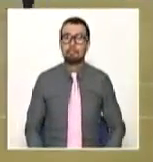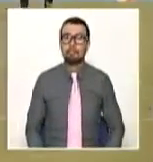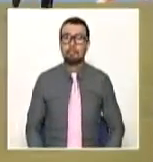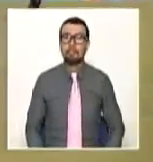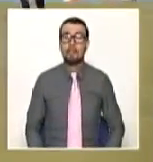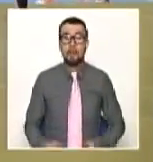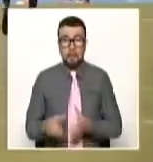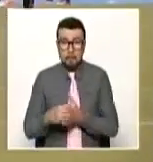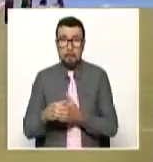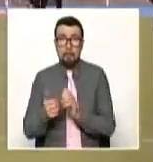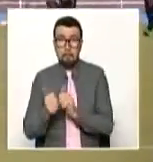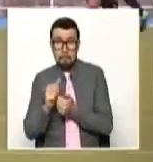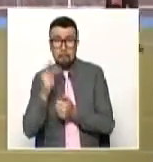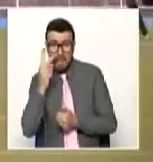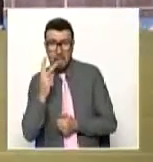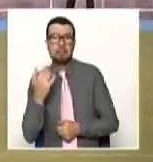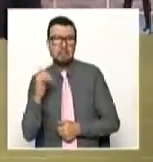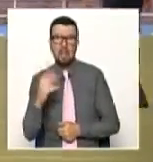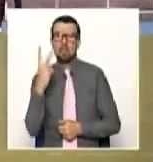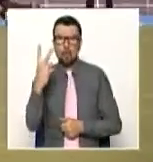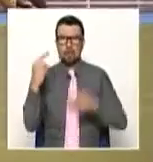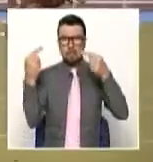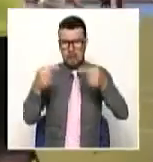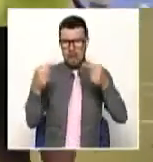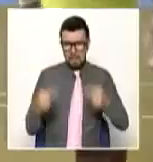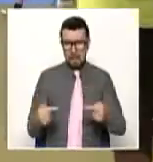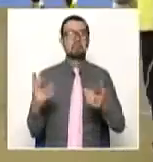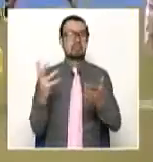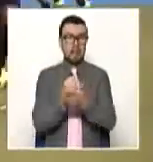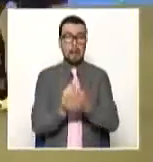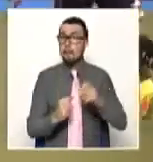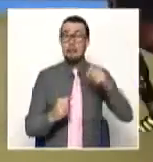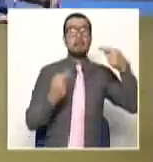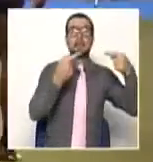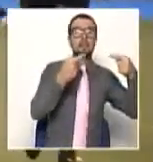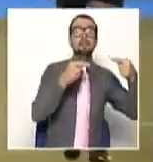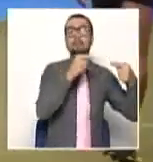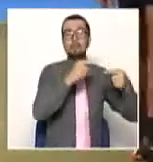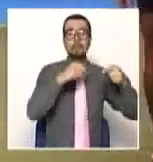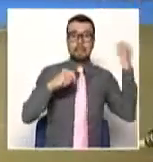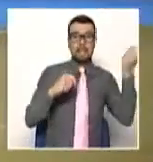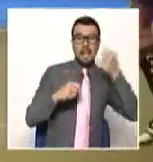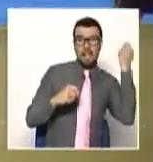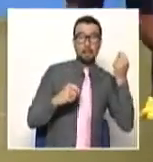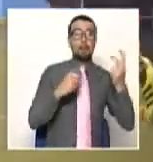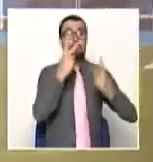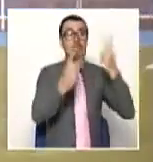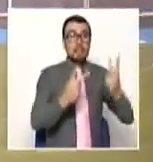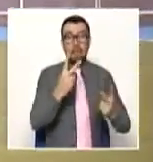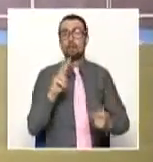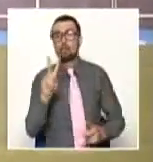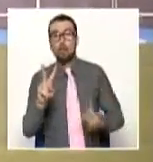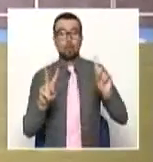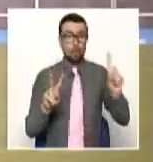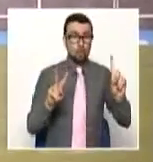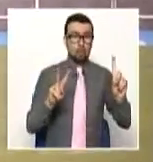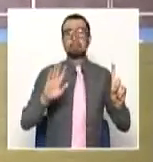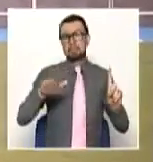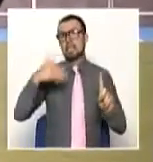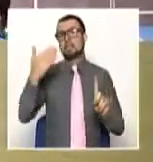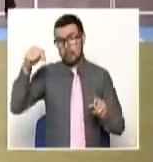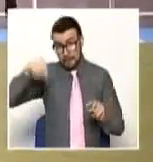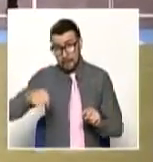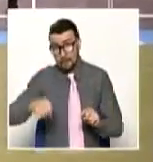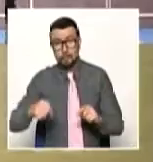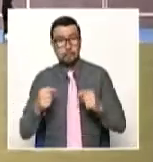Deportivo Pereira ha ganado sus dos primeros compromisos en el torneo de ascenso, el primero de ellos ante Llaneros en condición de visitantes 2-1 y el segundo de local ante el